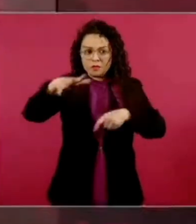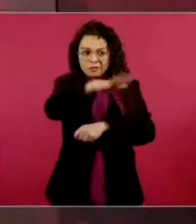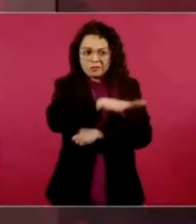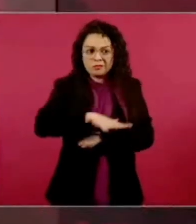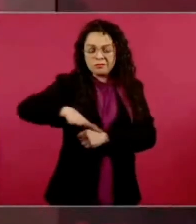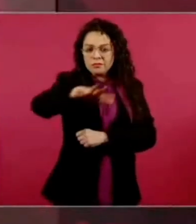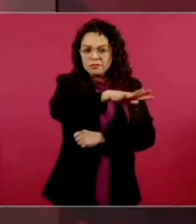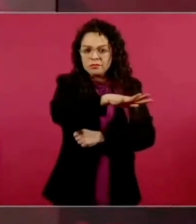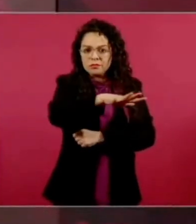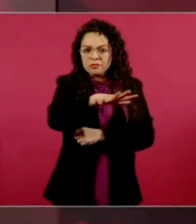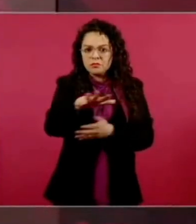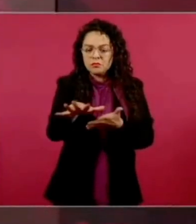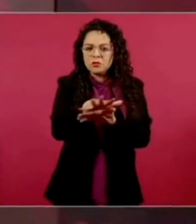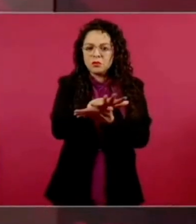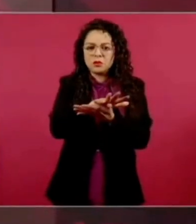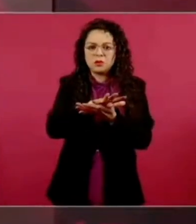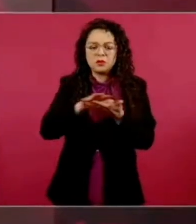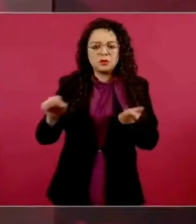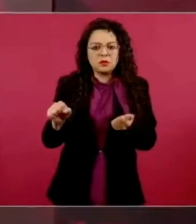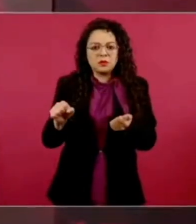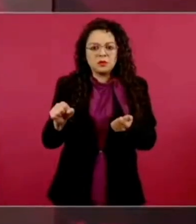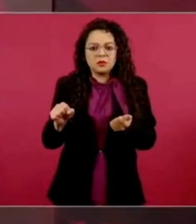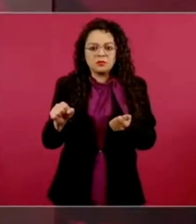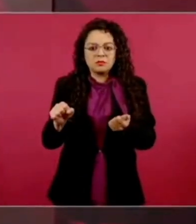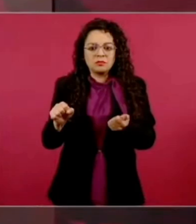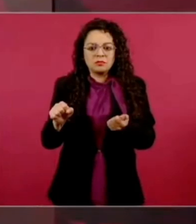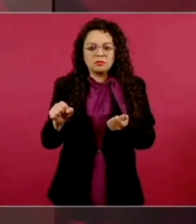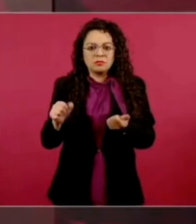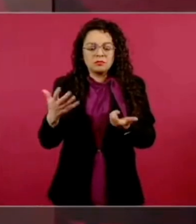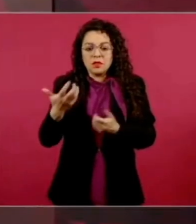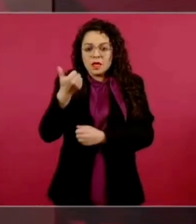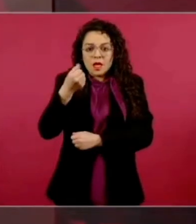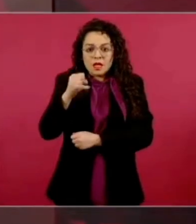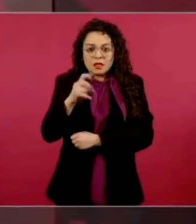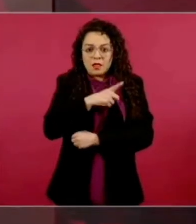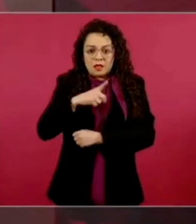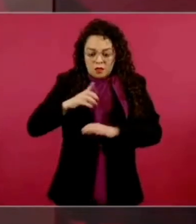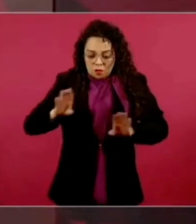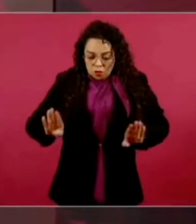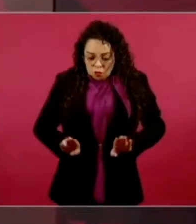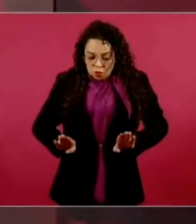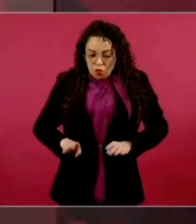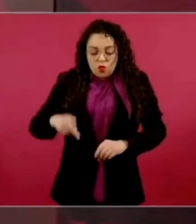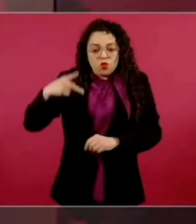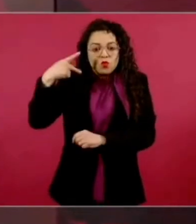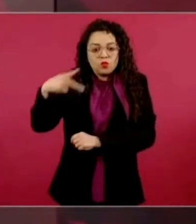que debe estar en el espíritu de todas las leyes.